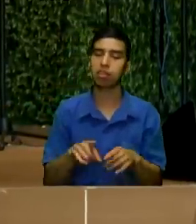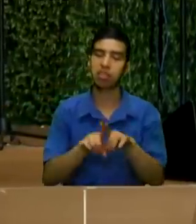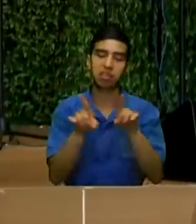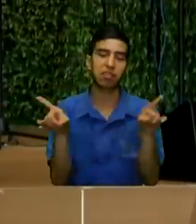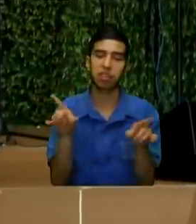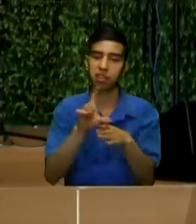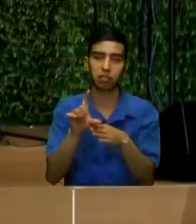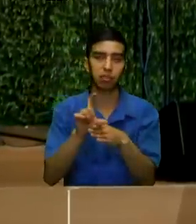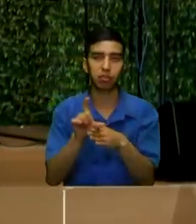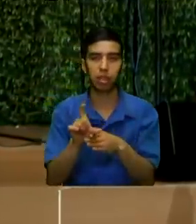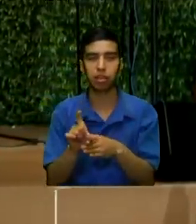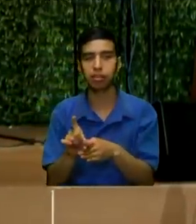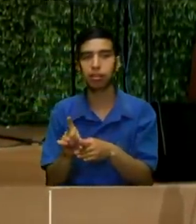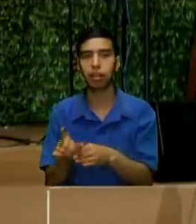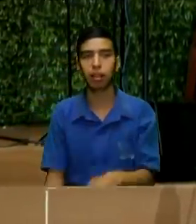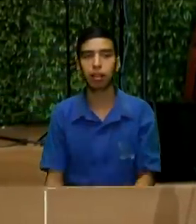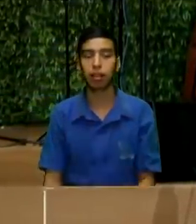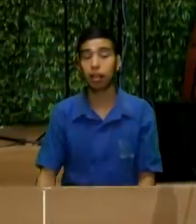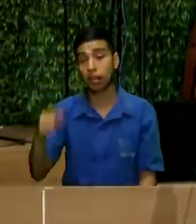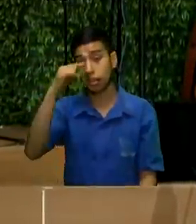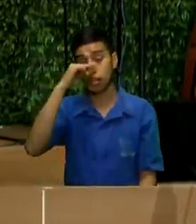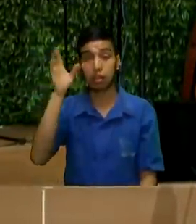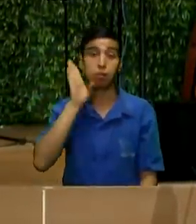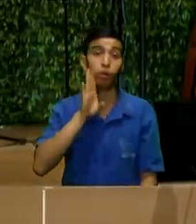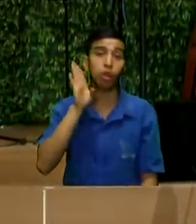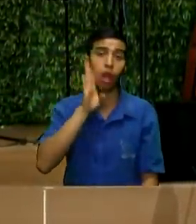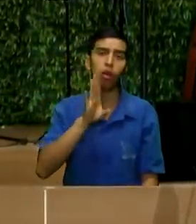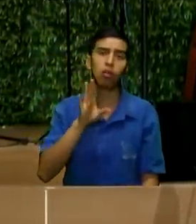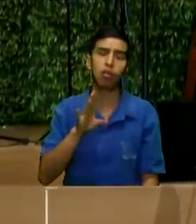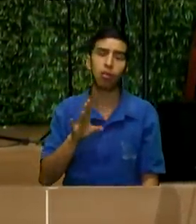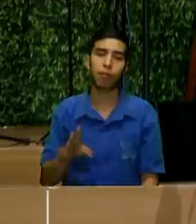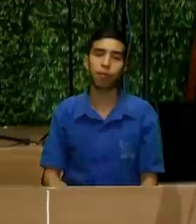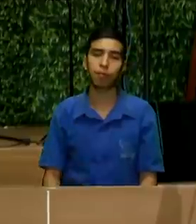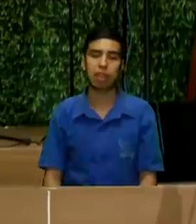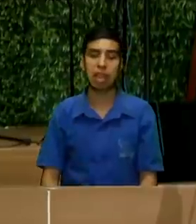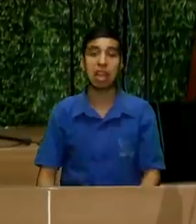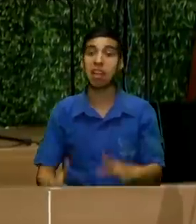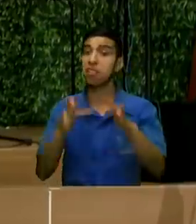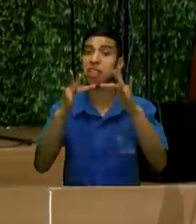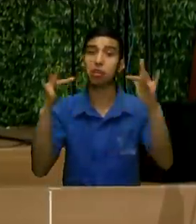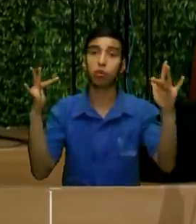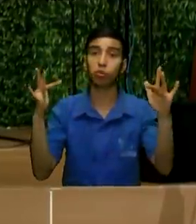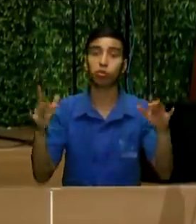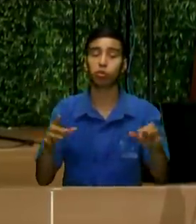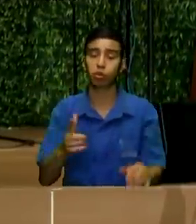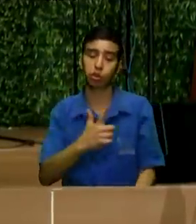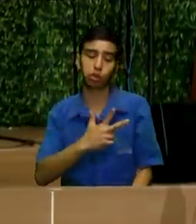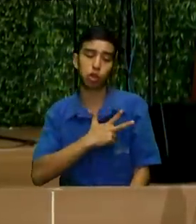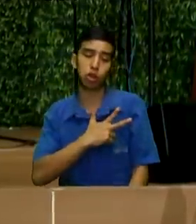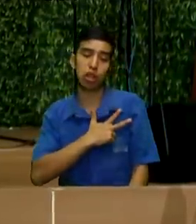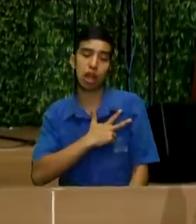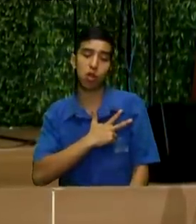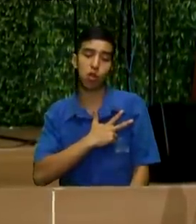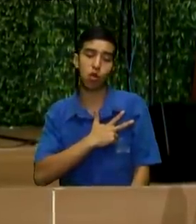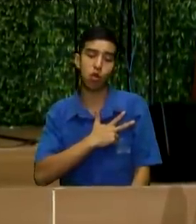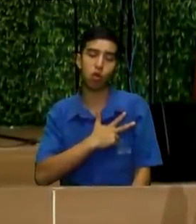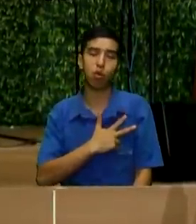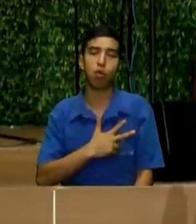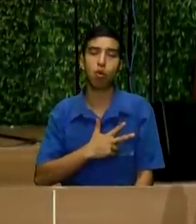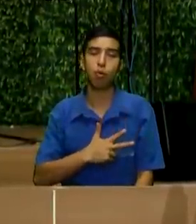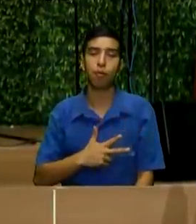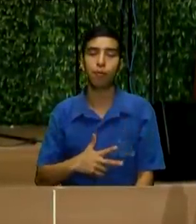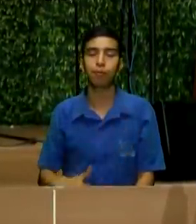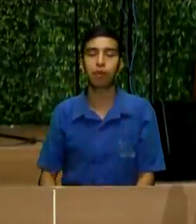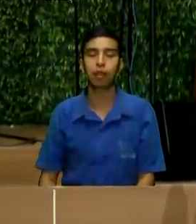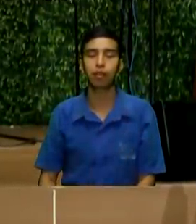Mira, Timoteo, ningún soldado en el servicio activo se enreda en los negocios de la